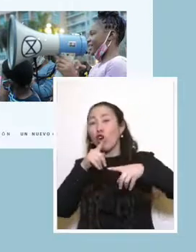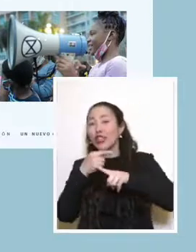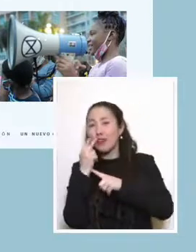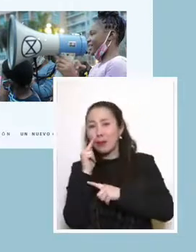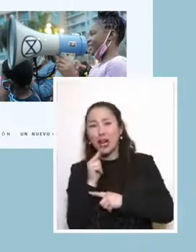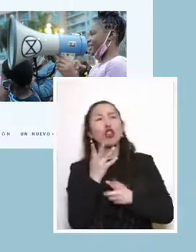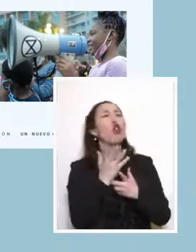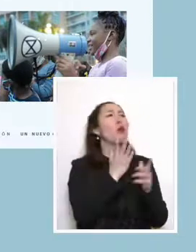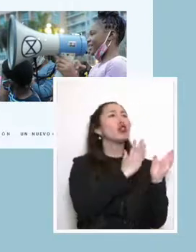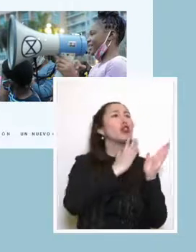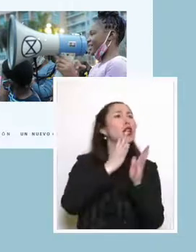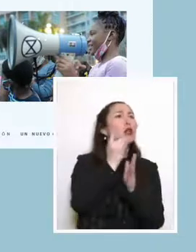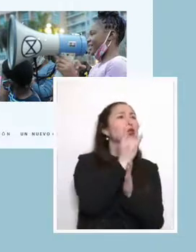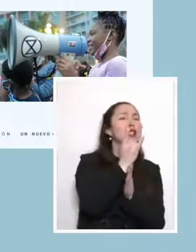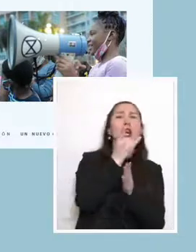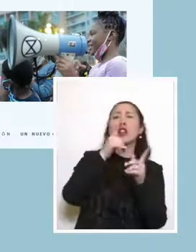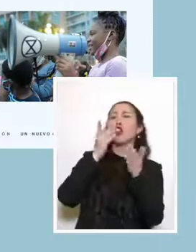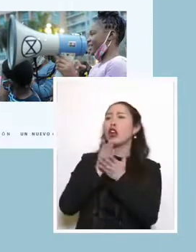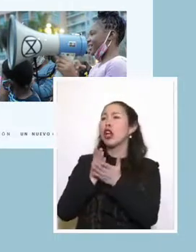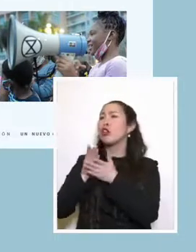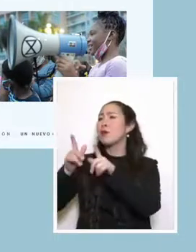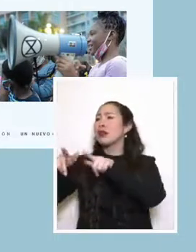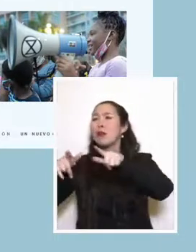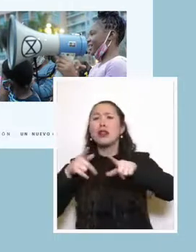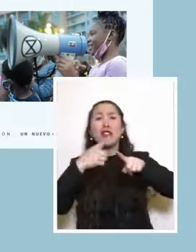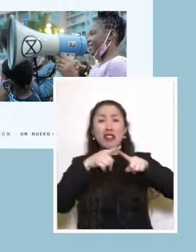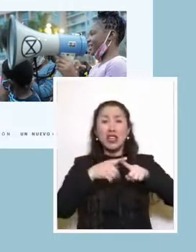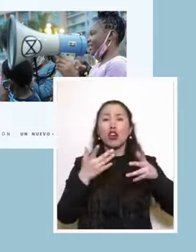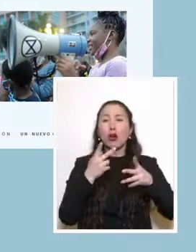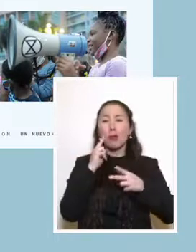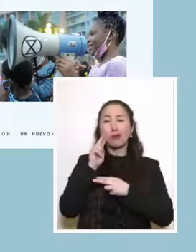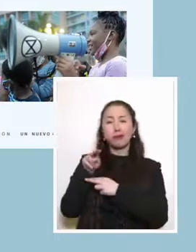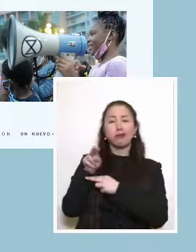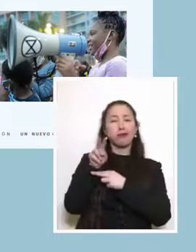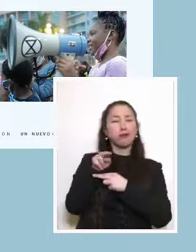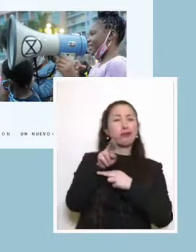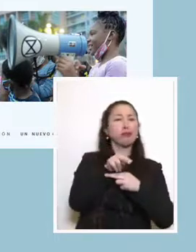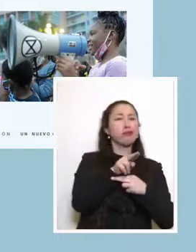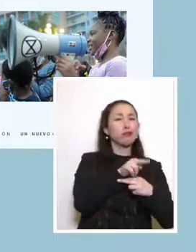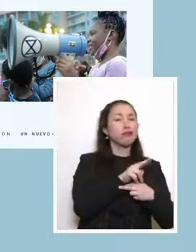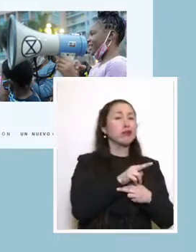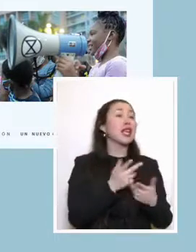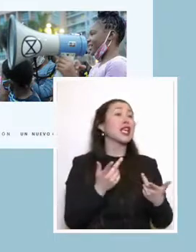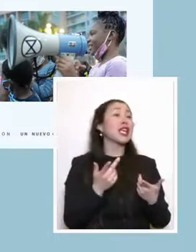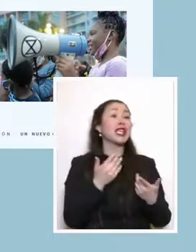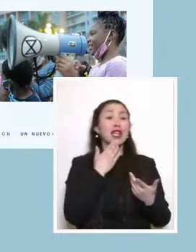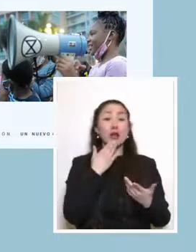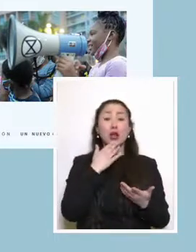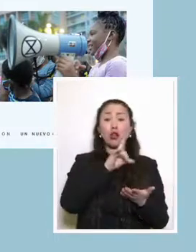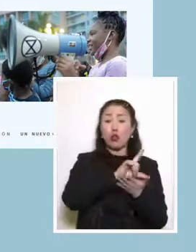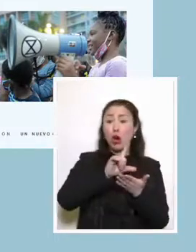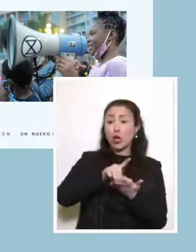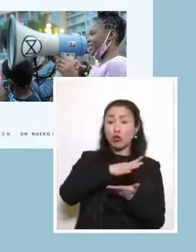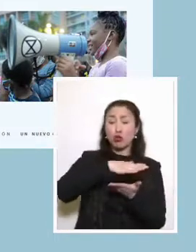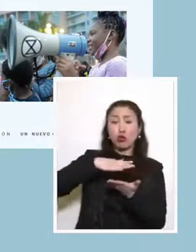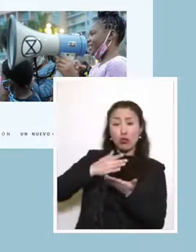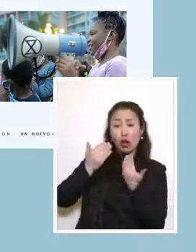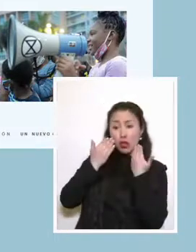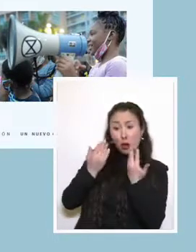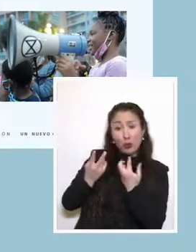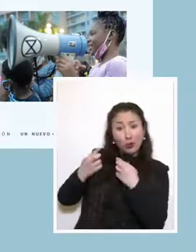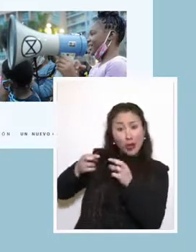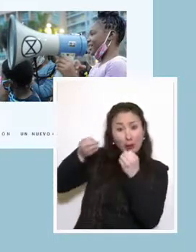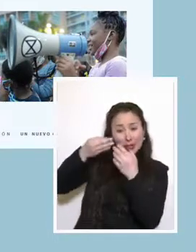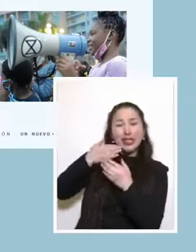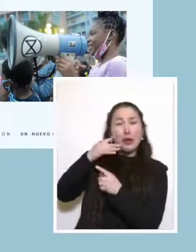las universidades y todos los espacios y los tiempos que brindan oportunidades educativas.